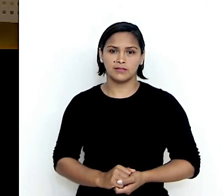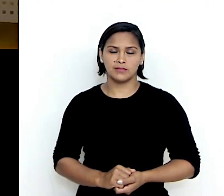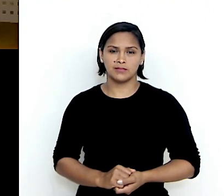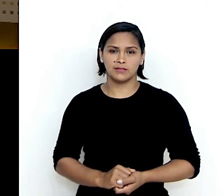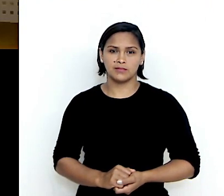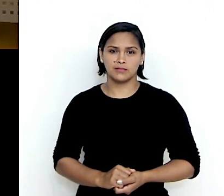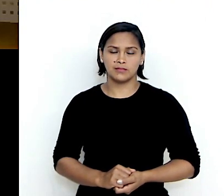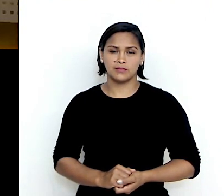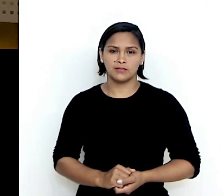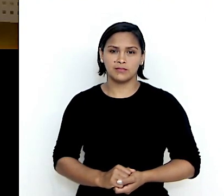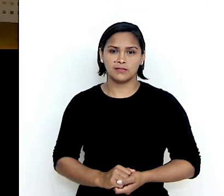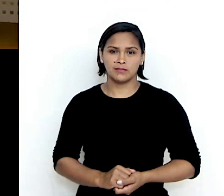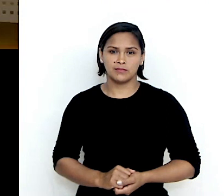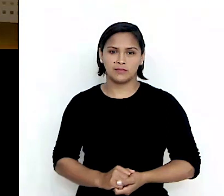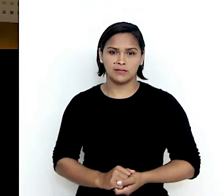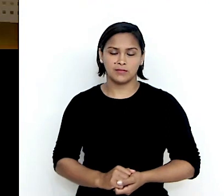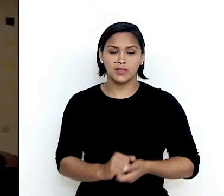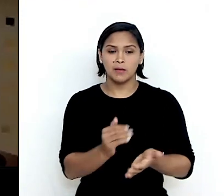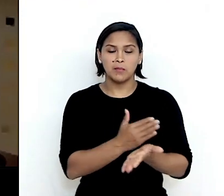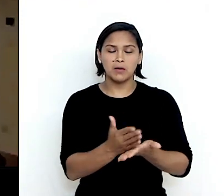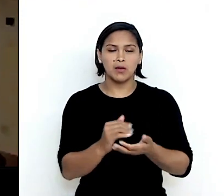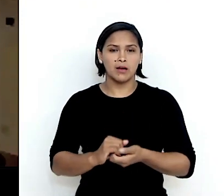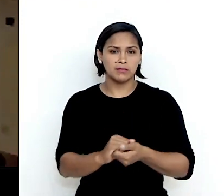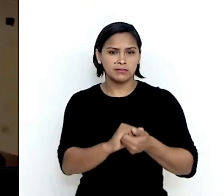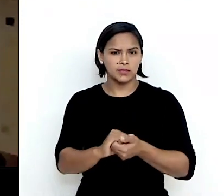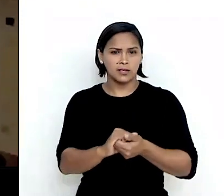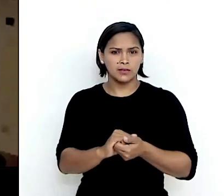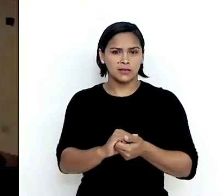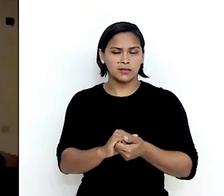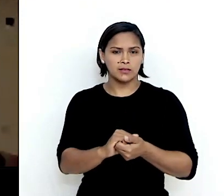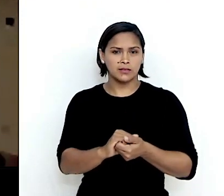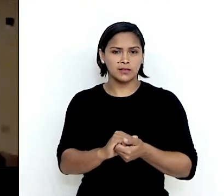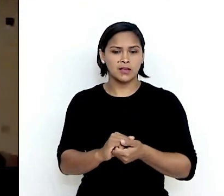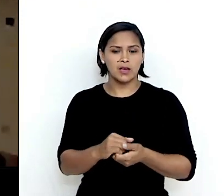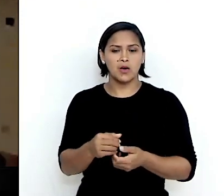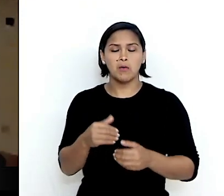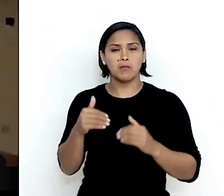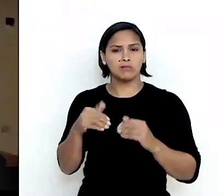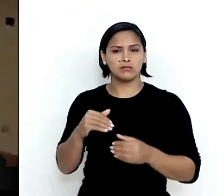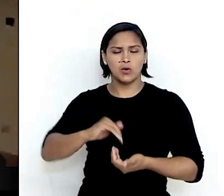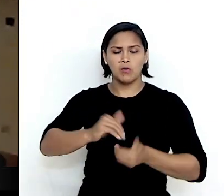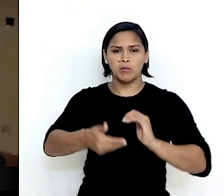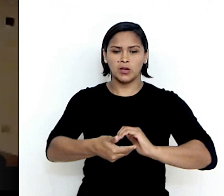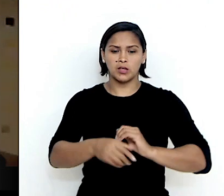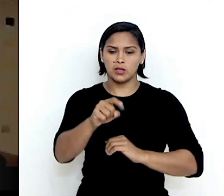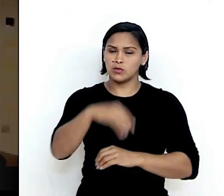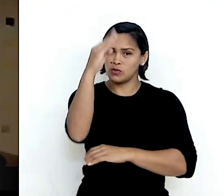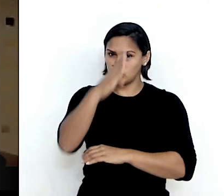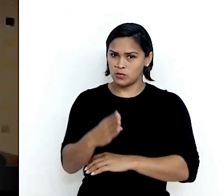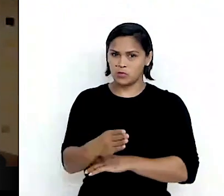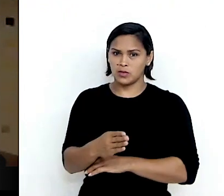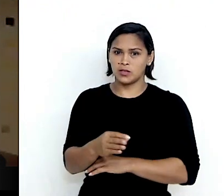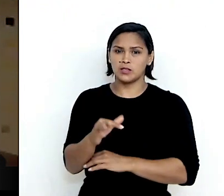canciller Andrés Alamán, al ministro Carlos Alberto Franza, canciller de Brasil,